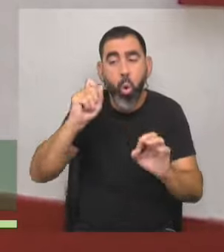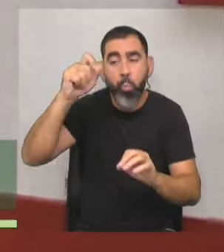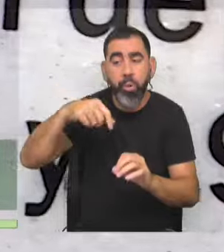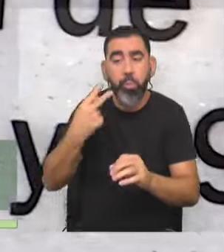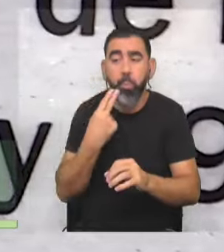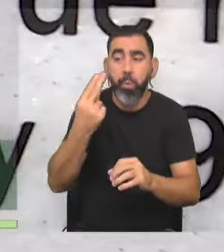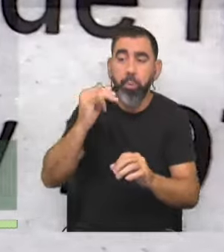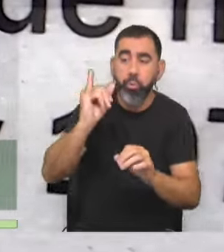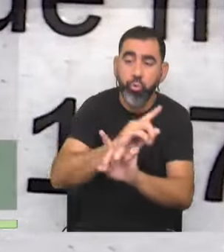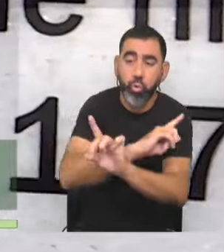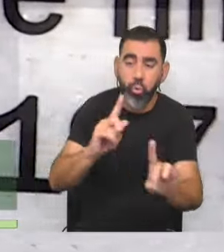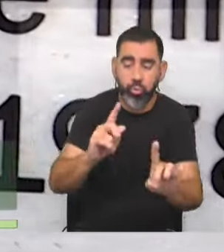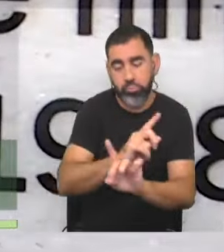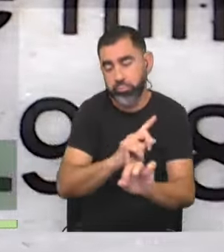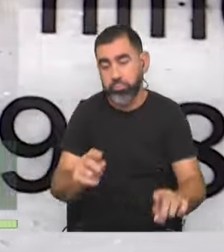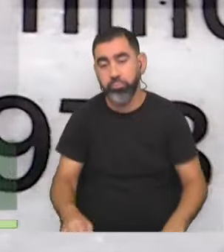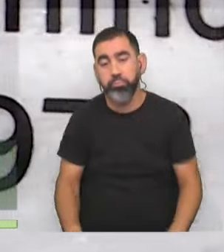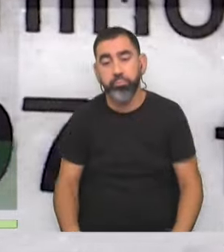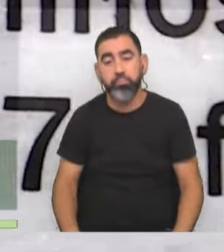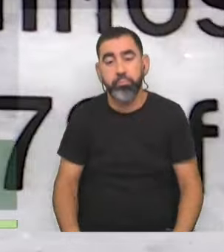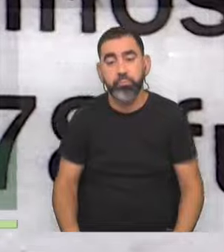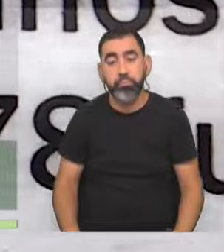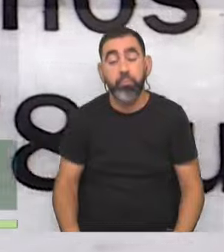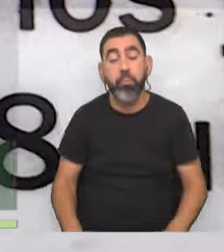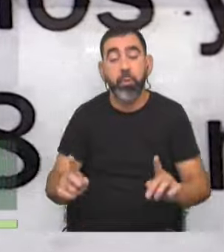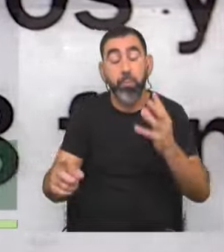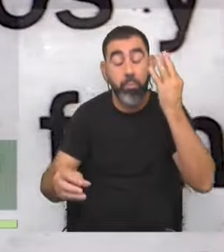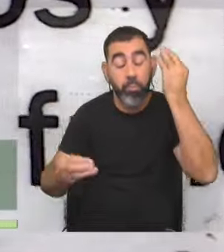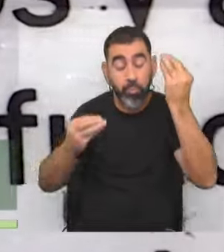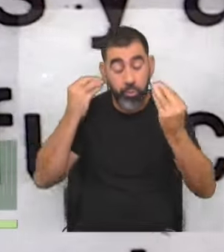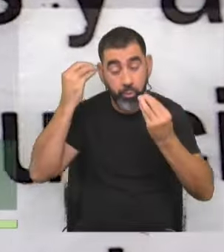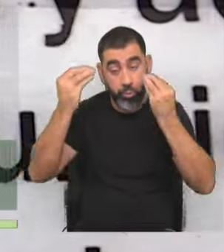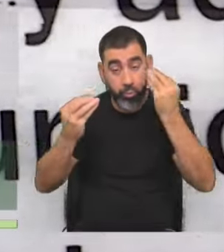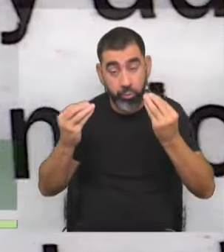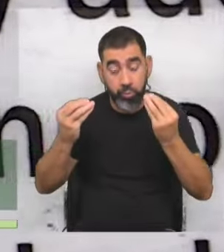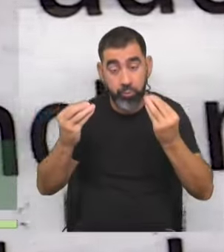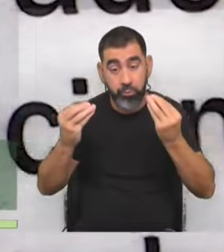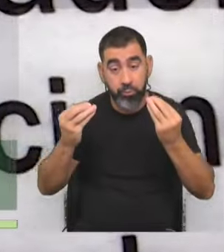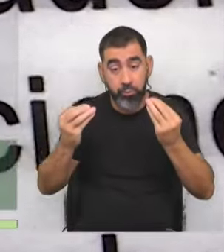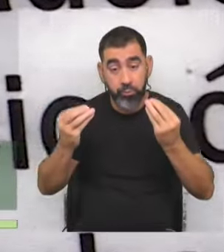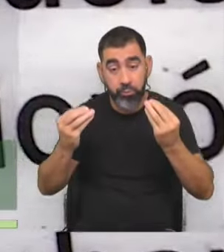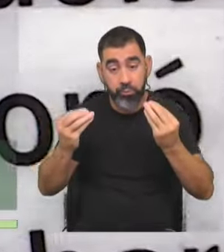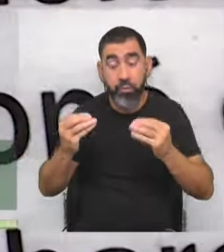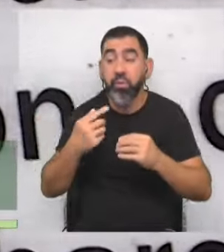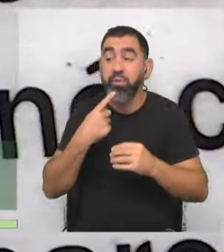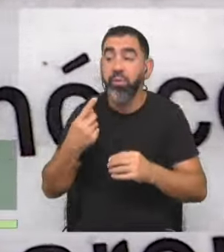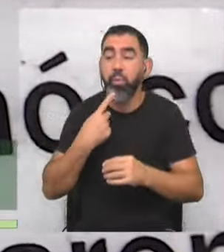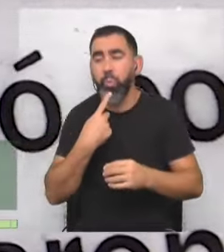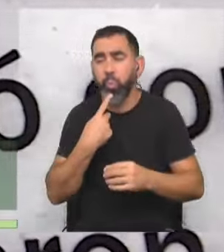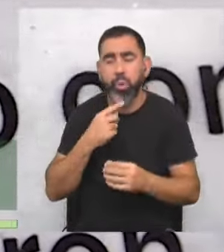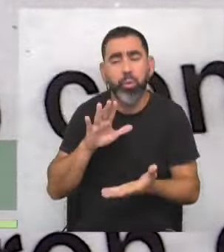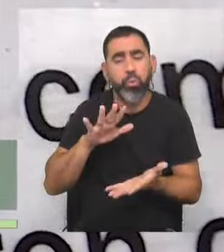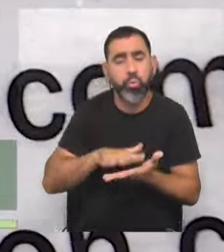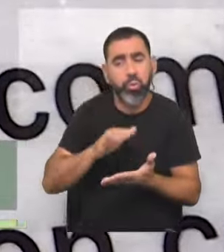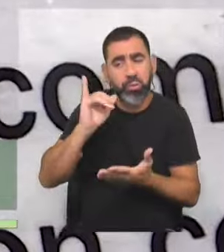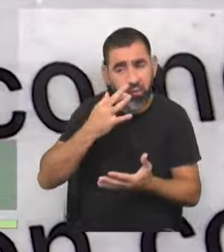habilitación o o la no habilitación Y además algo que nos preocupa mucho es que echa un manto de duda acerca